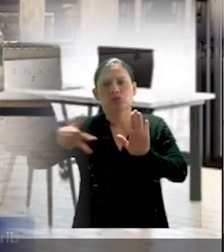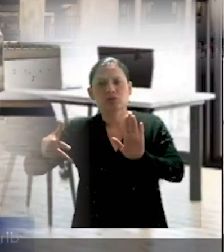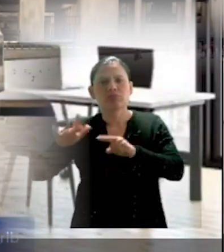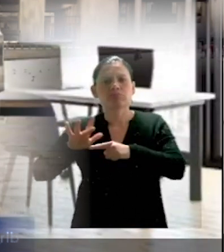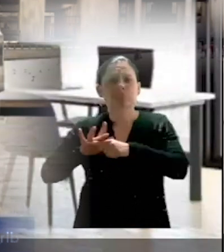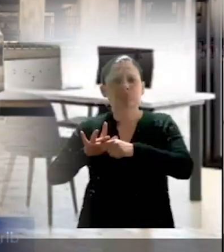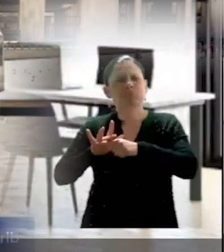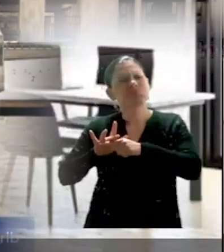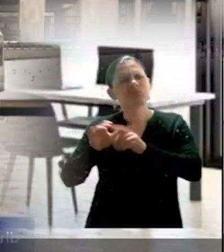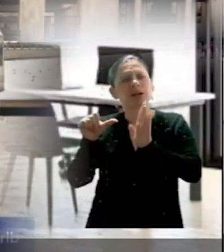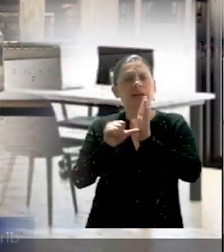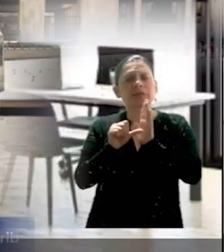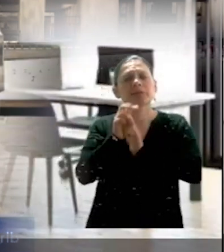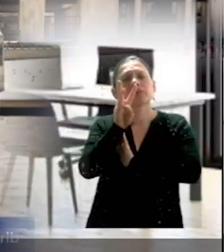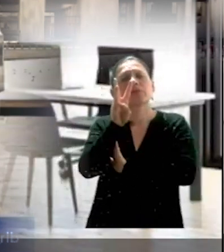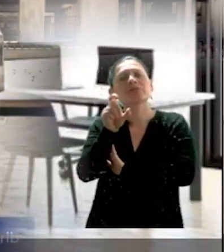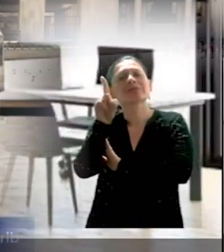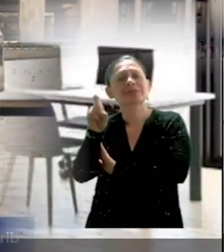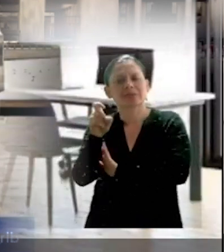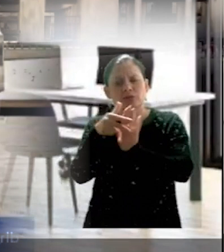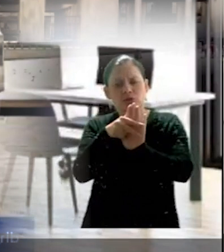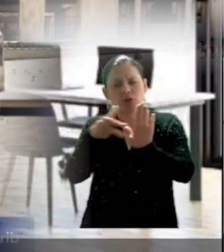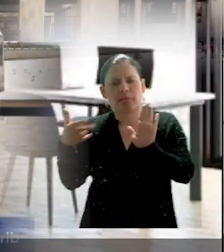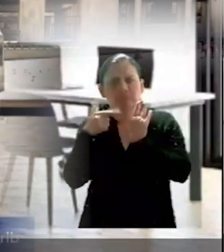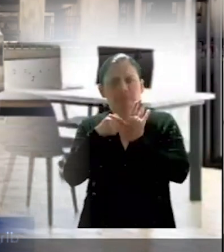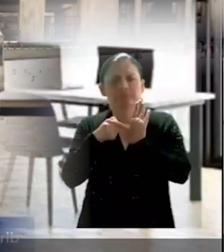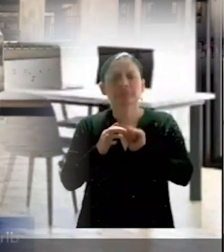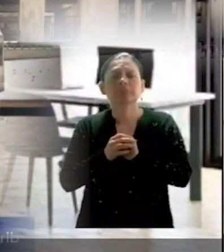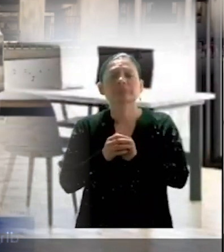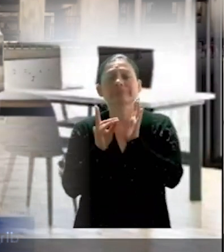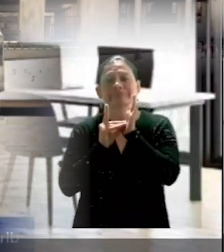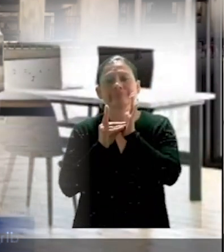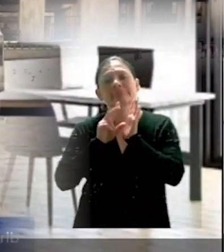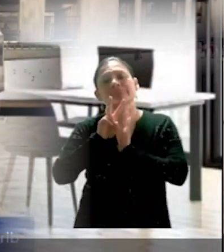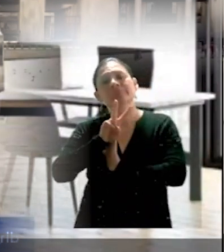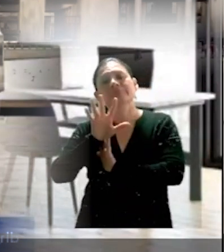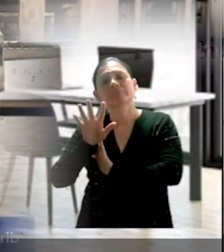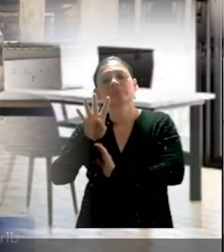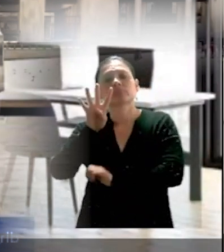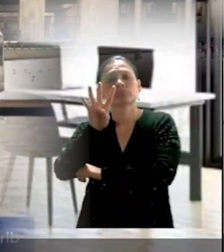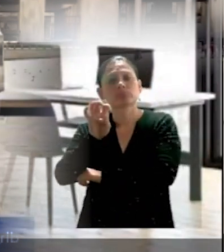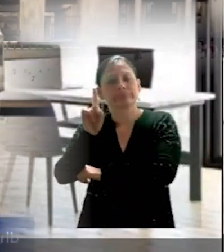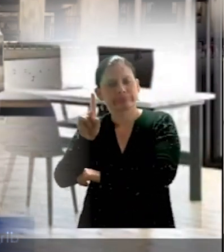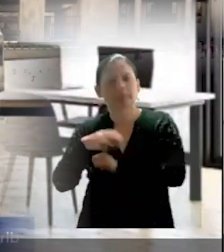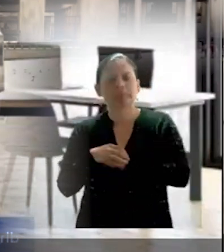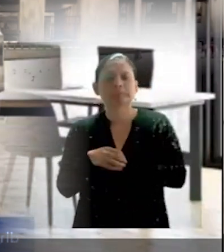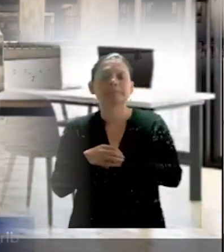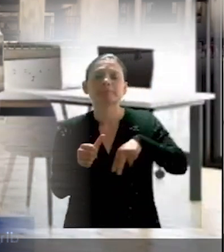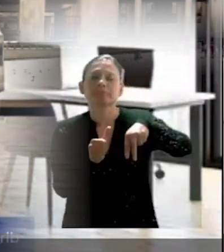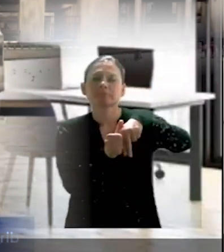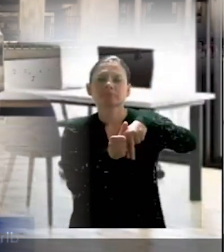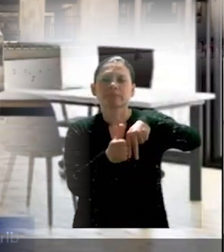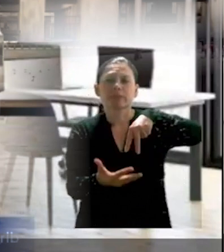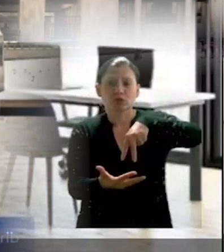de la Constitución y el decreto 2591. La acción de tutela, evidentemente, plantea usted que